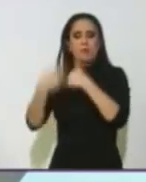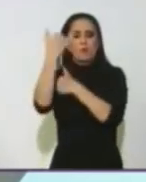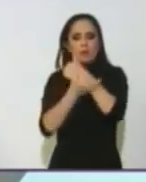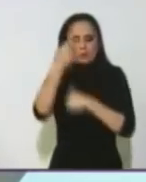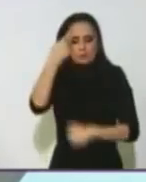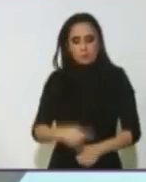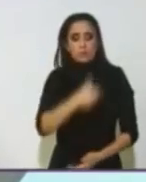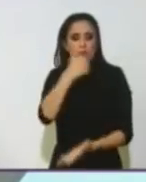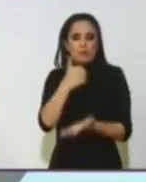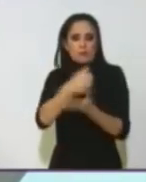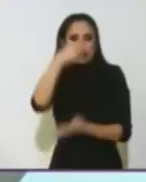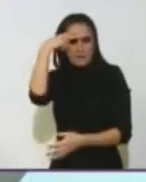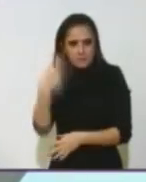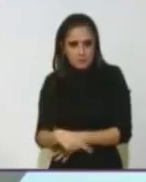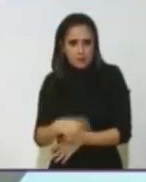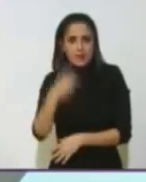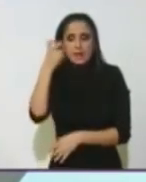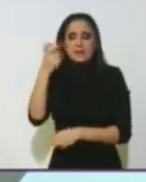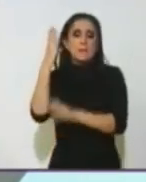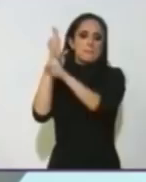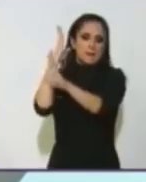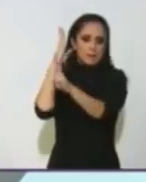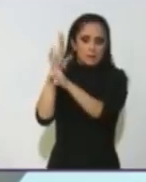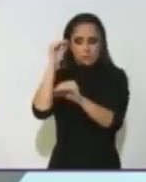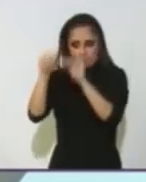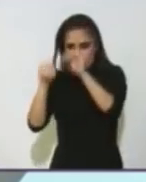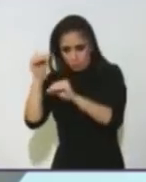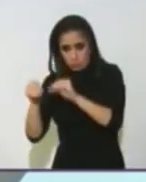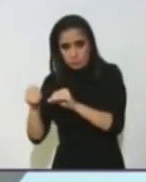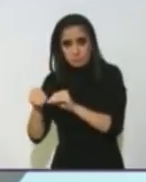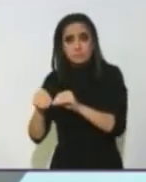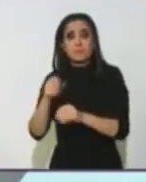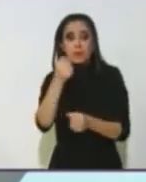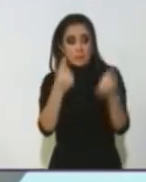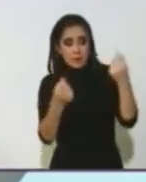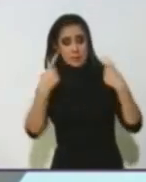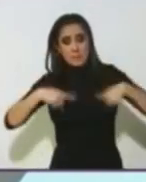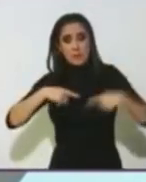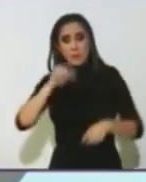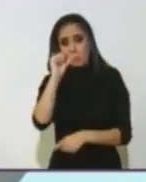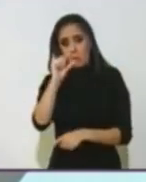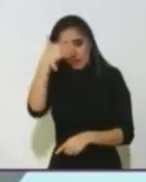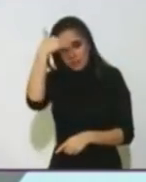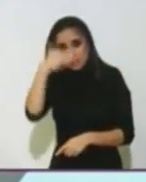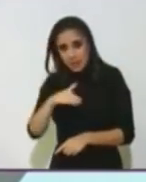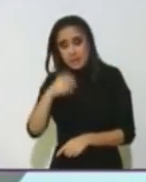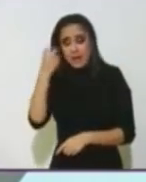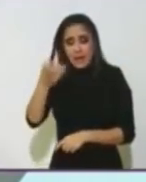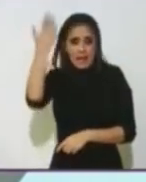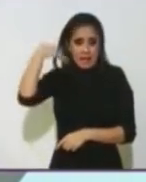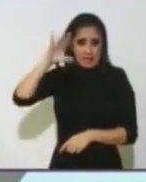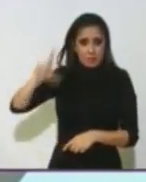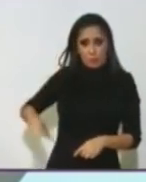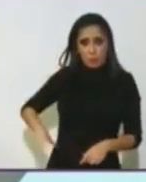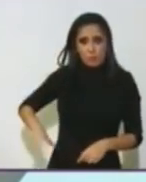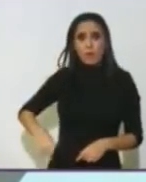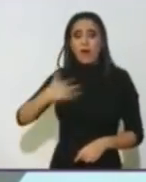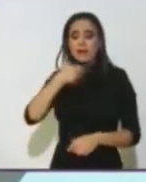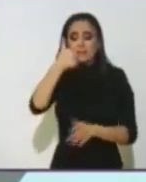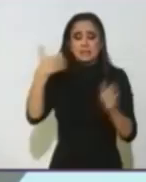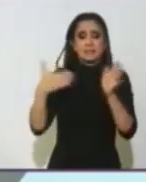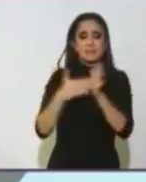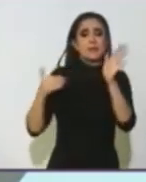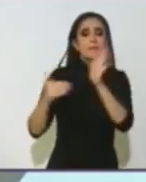mexico ahí se construyó el metrobus y poca gente sabe que en aquella administración se dedicaron 6 mil millones